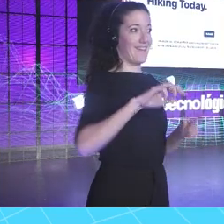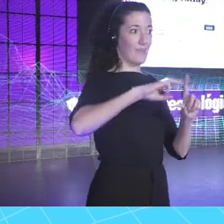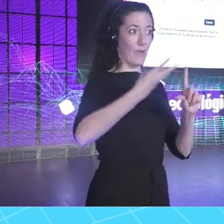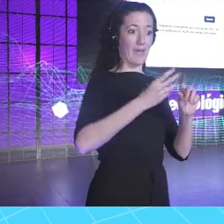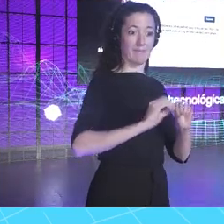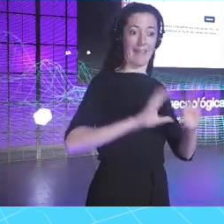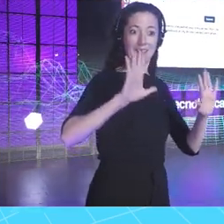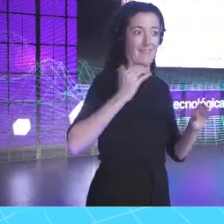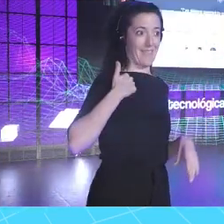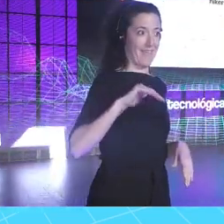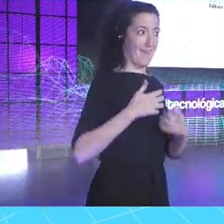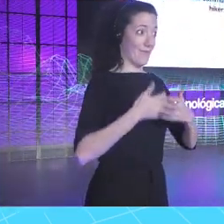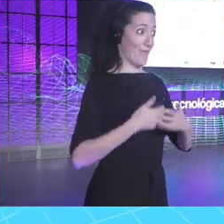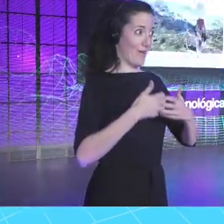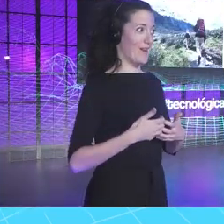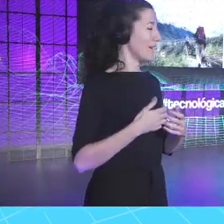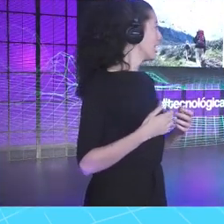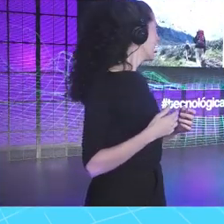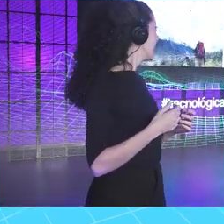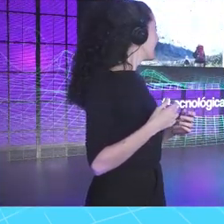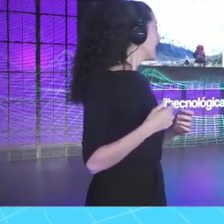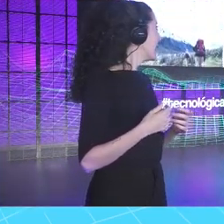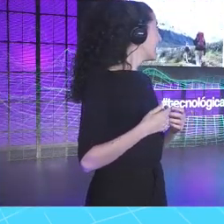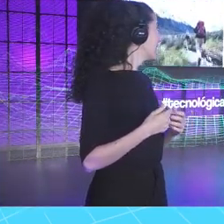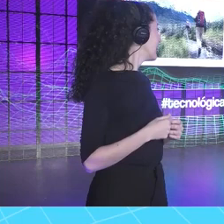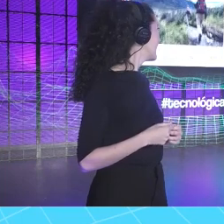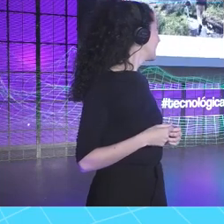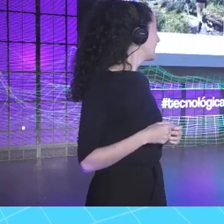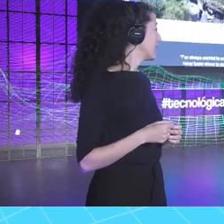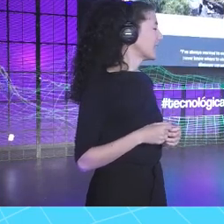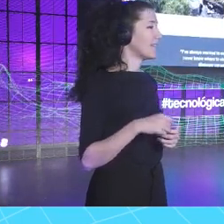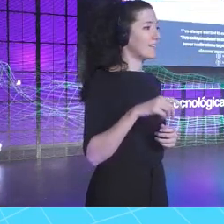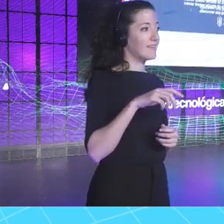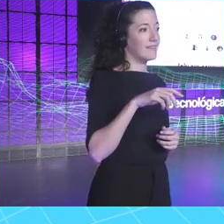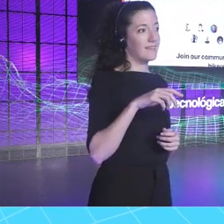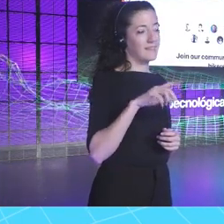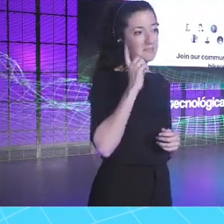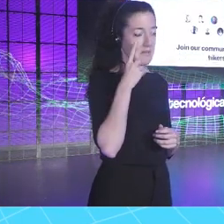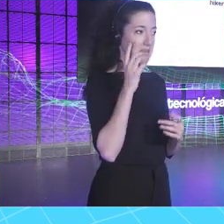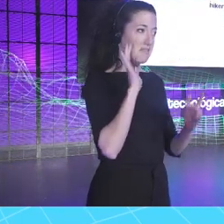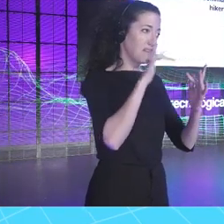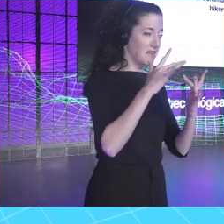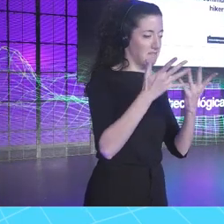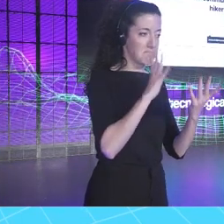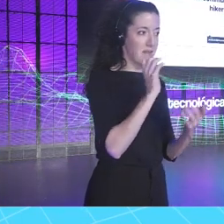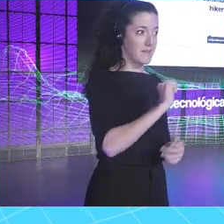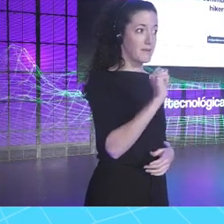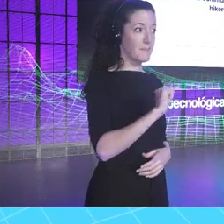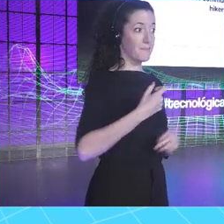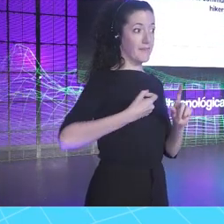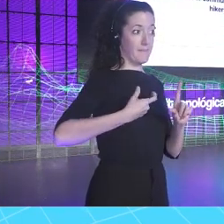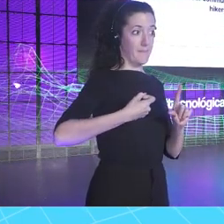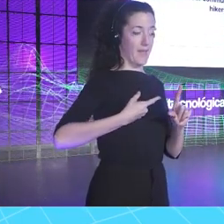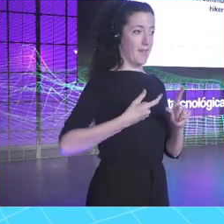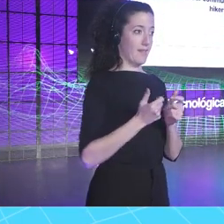está activa y funciona si hoy aquí abajo bueno la web Discover Connect Mira qué maravilla si pongo aquí mi email probando